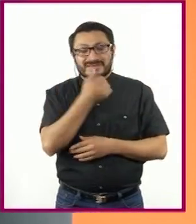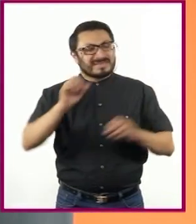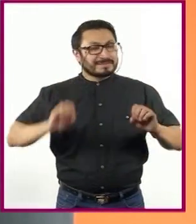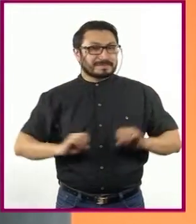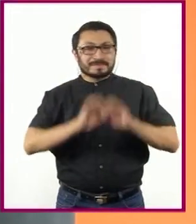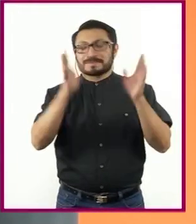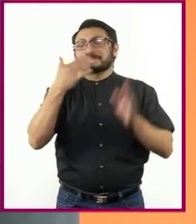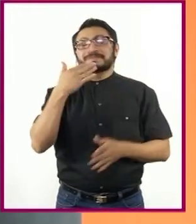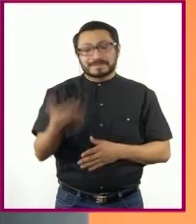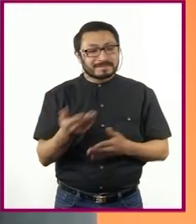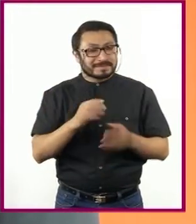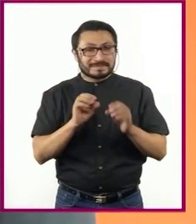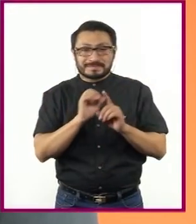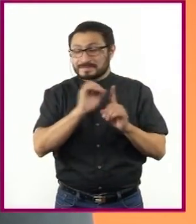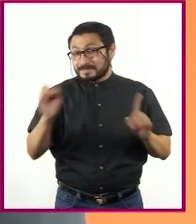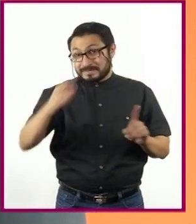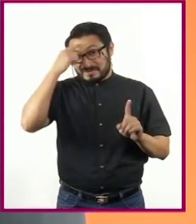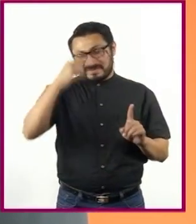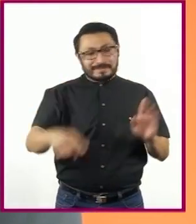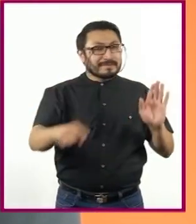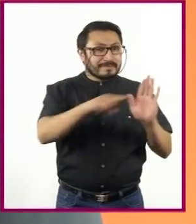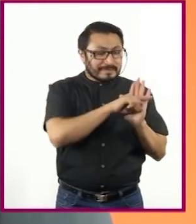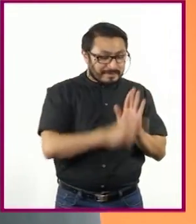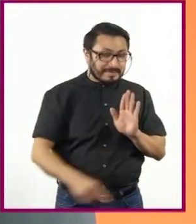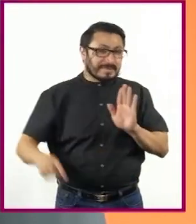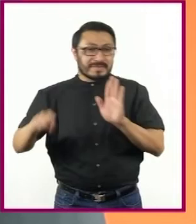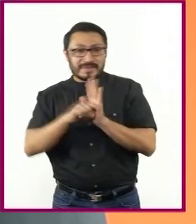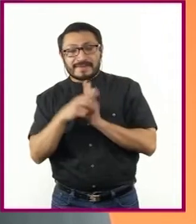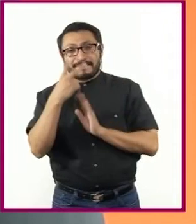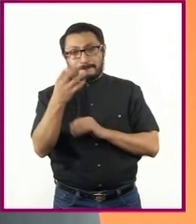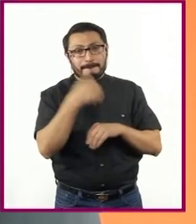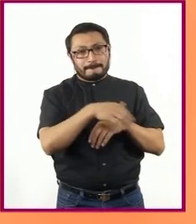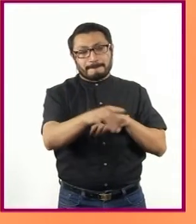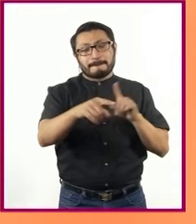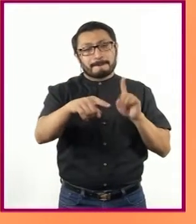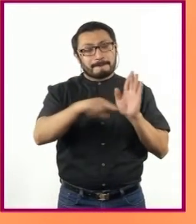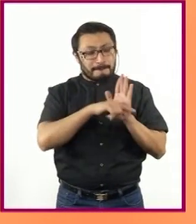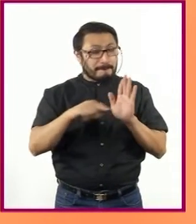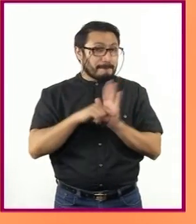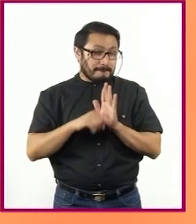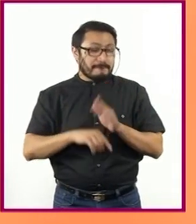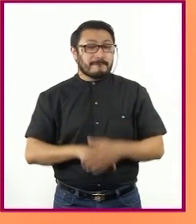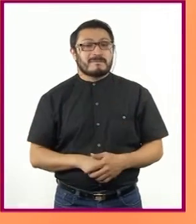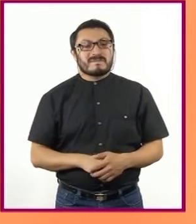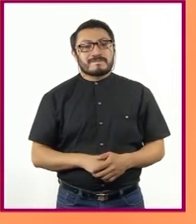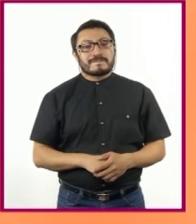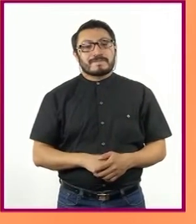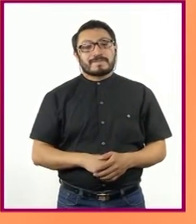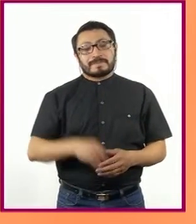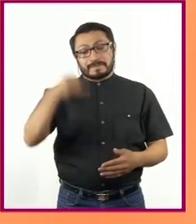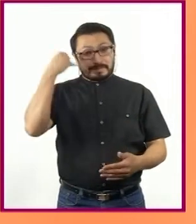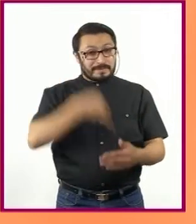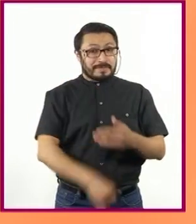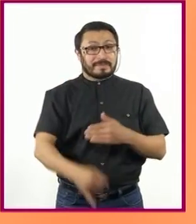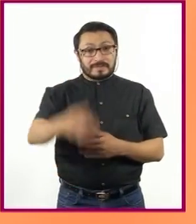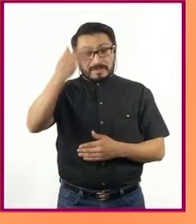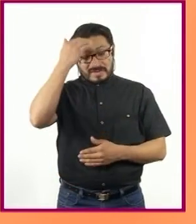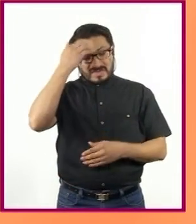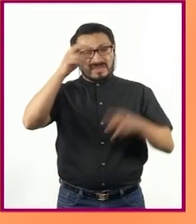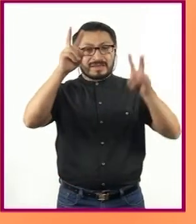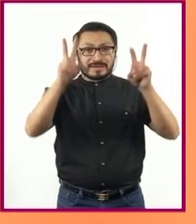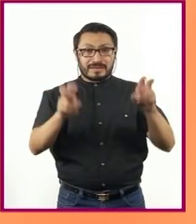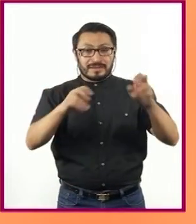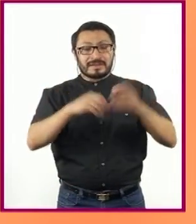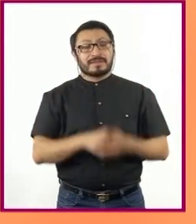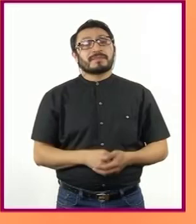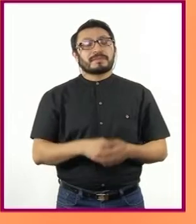quedado claro el procedimiento para restar 2 números negativos. Para profundizar en el tema, realicemos